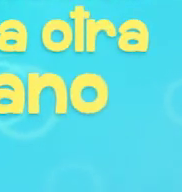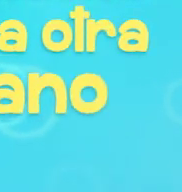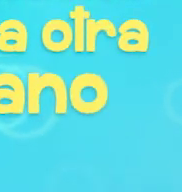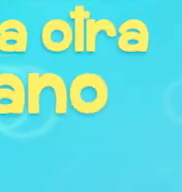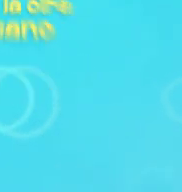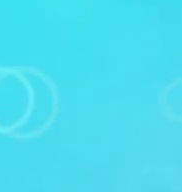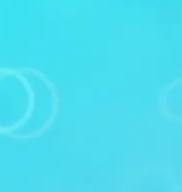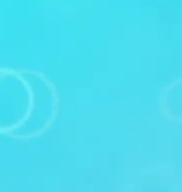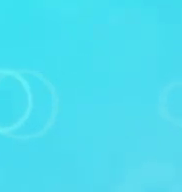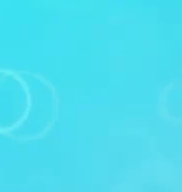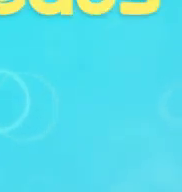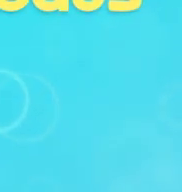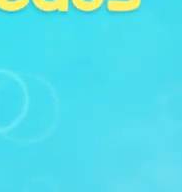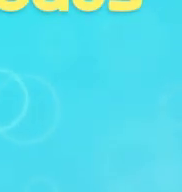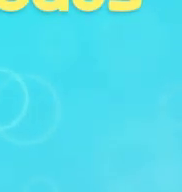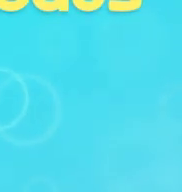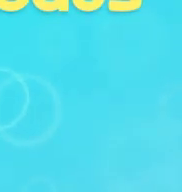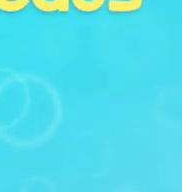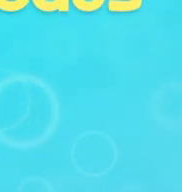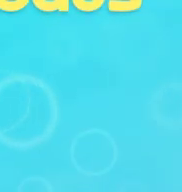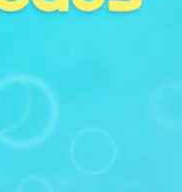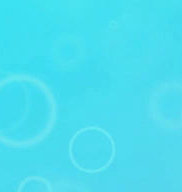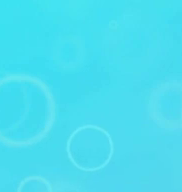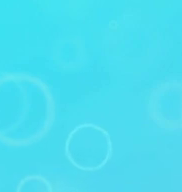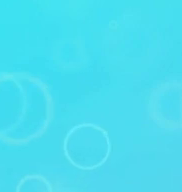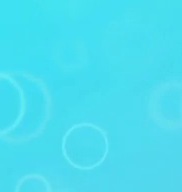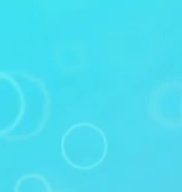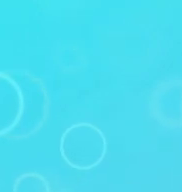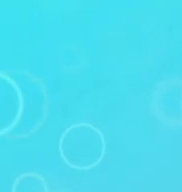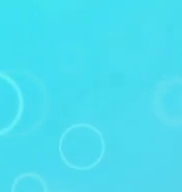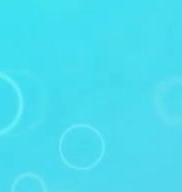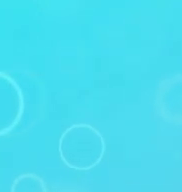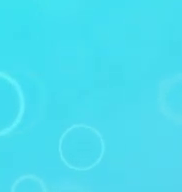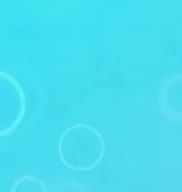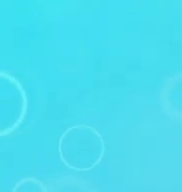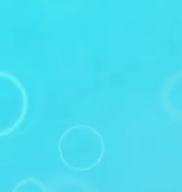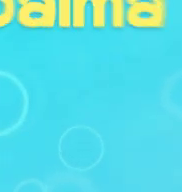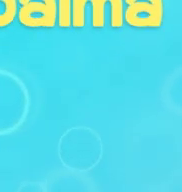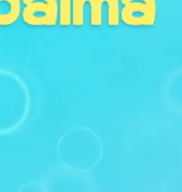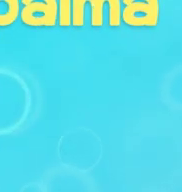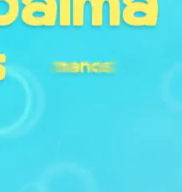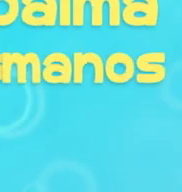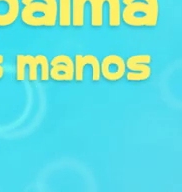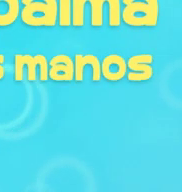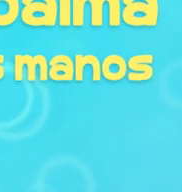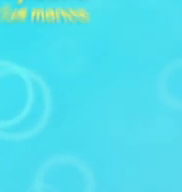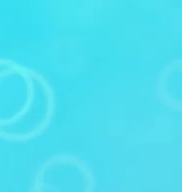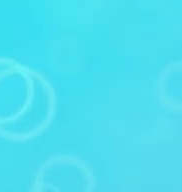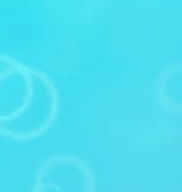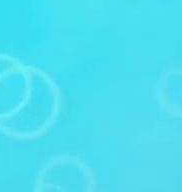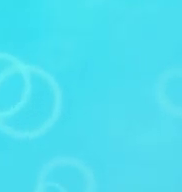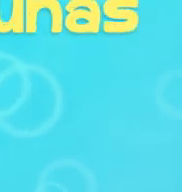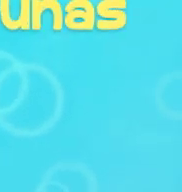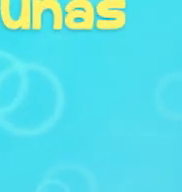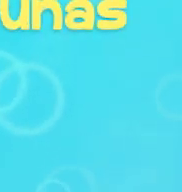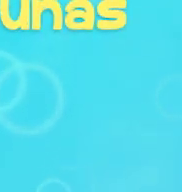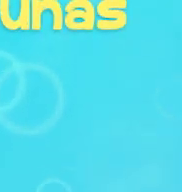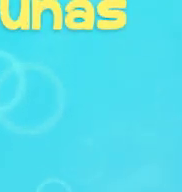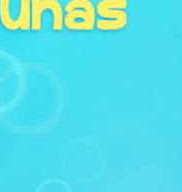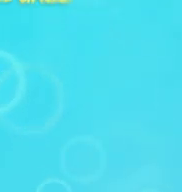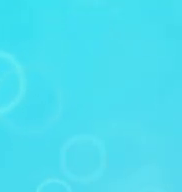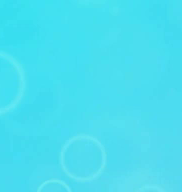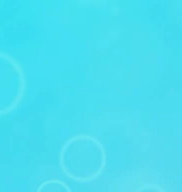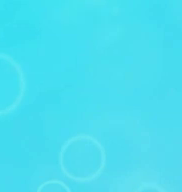la otra mano. Frota los dedos. Ahora haz como que rasguñas la palma de tus manos para lavar tus